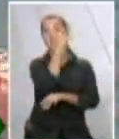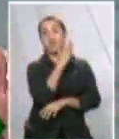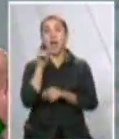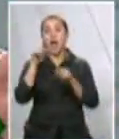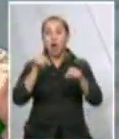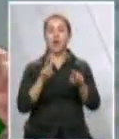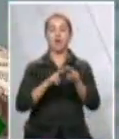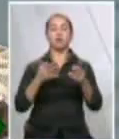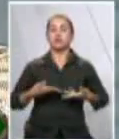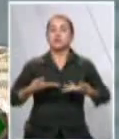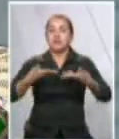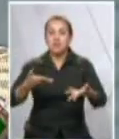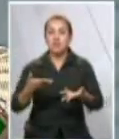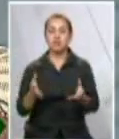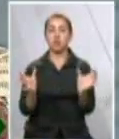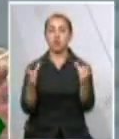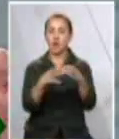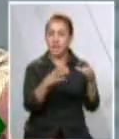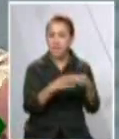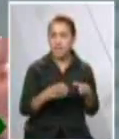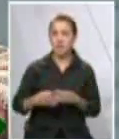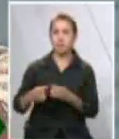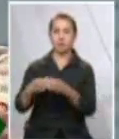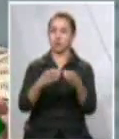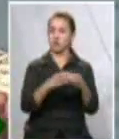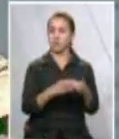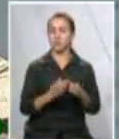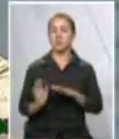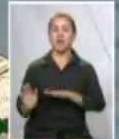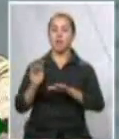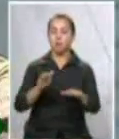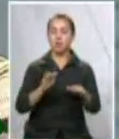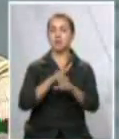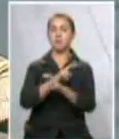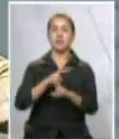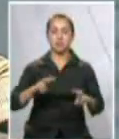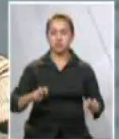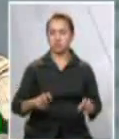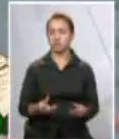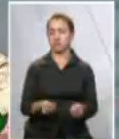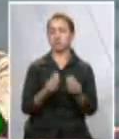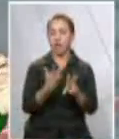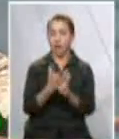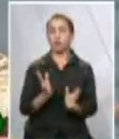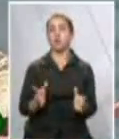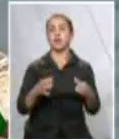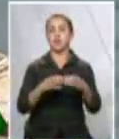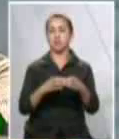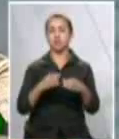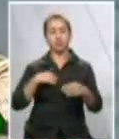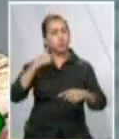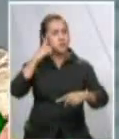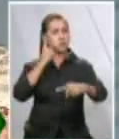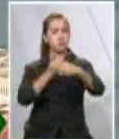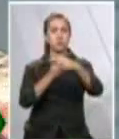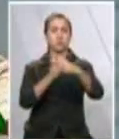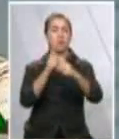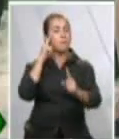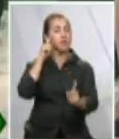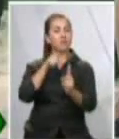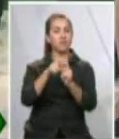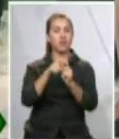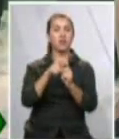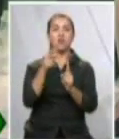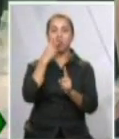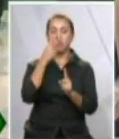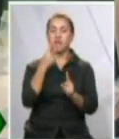hay un servicio que da equipamiento, que apoya investigación, o sea, creo yo, por eso soy optimista, o sea, yo siempre prefiero ver el vaso medio